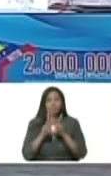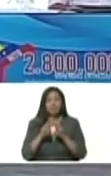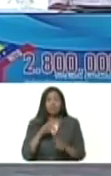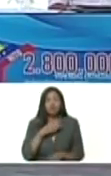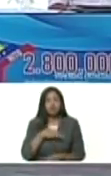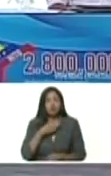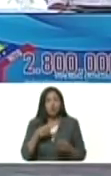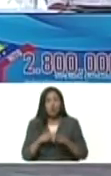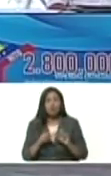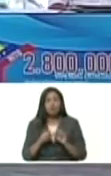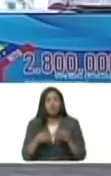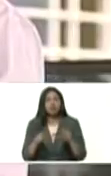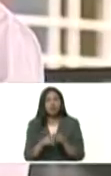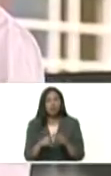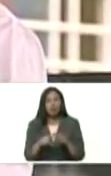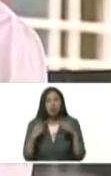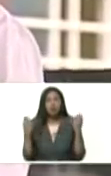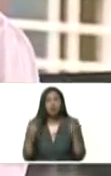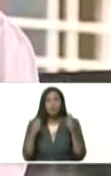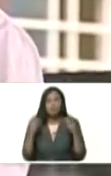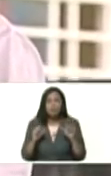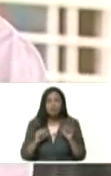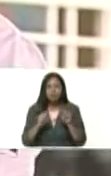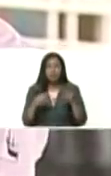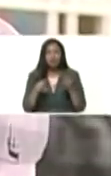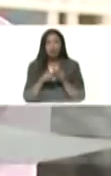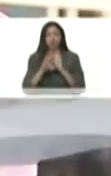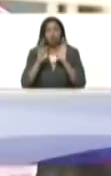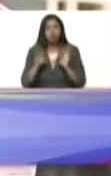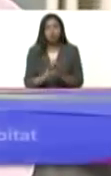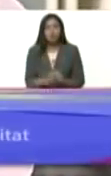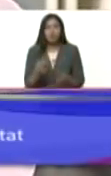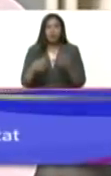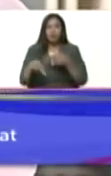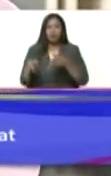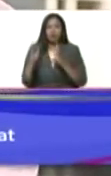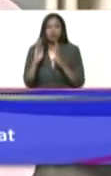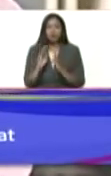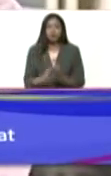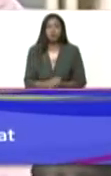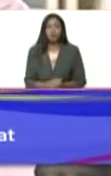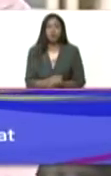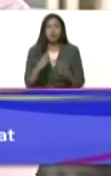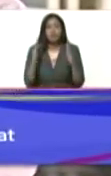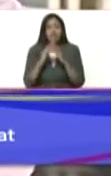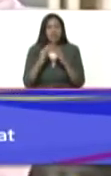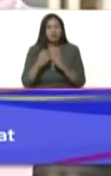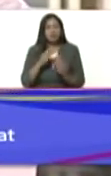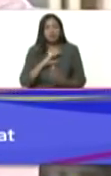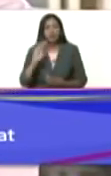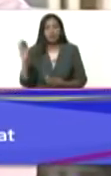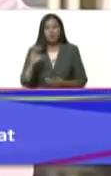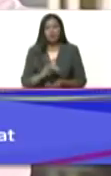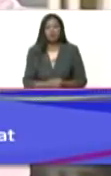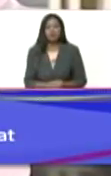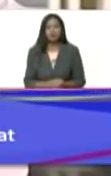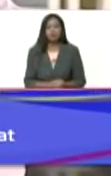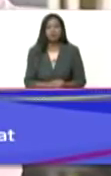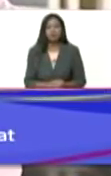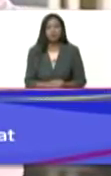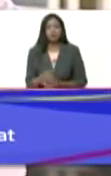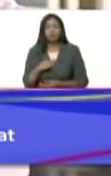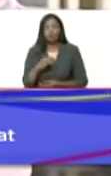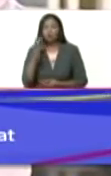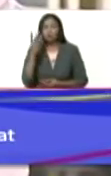Venezuela continúa su rumbo vigoroso en la construcción de hogares de la patria y destacan